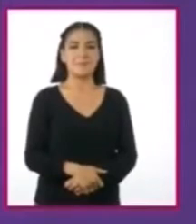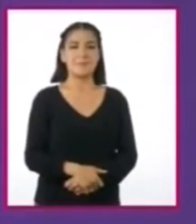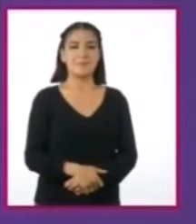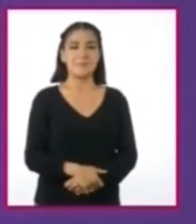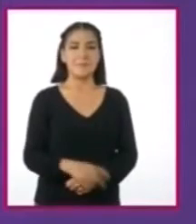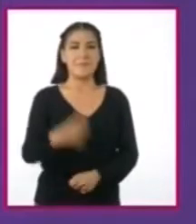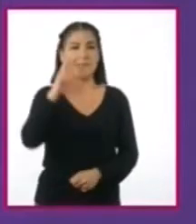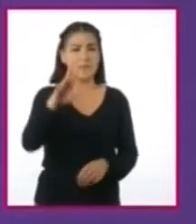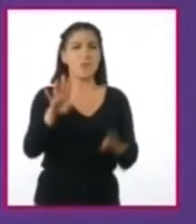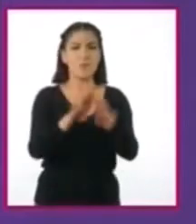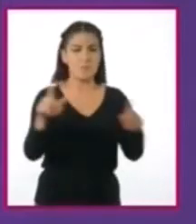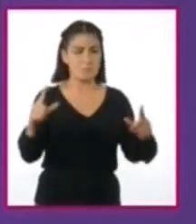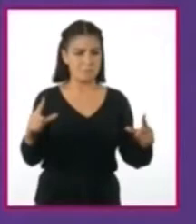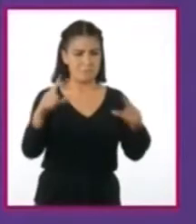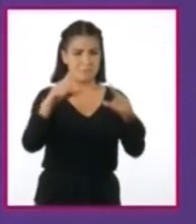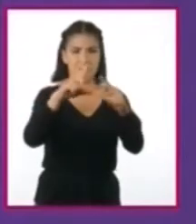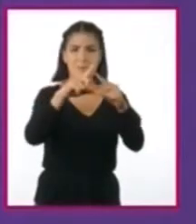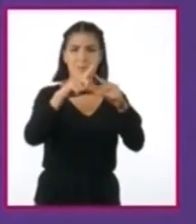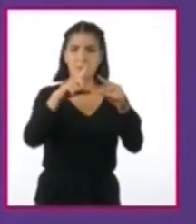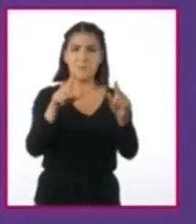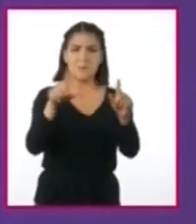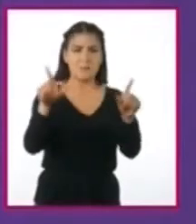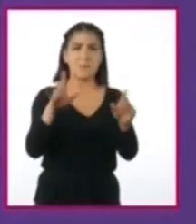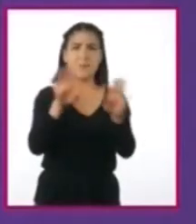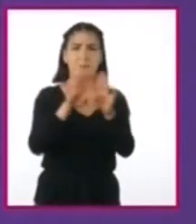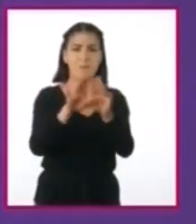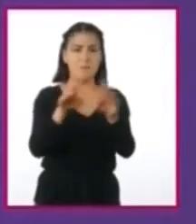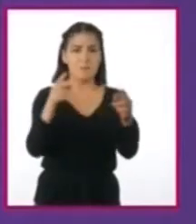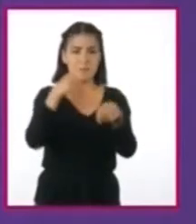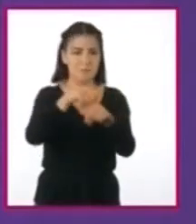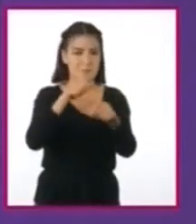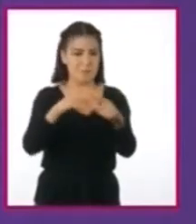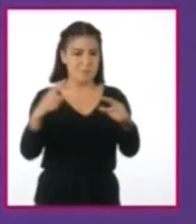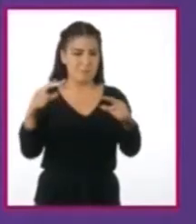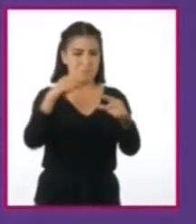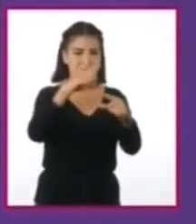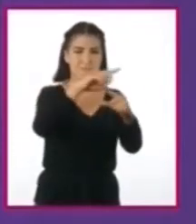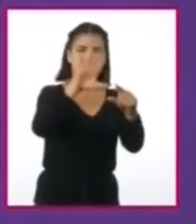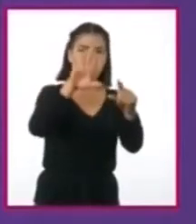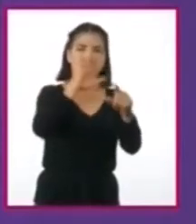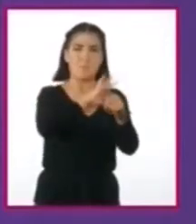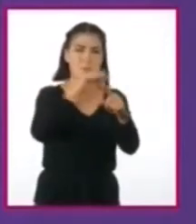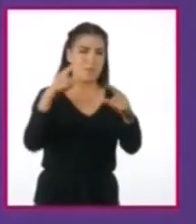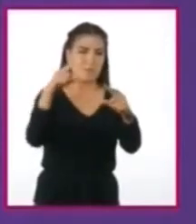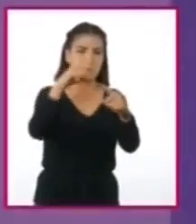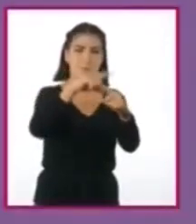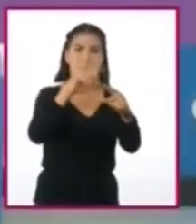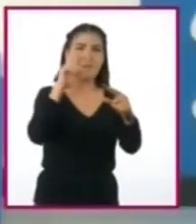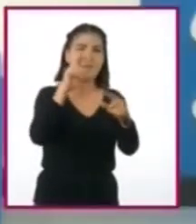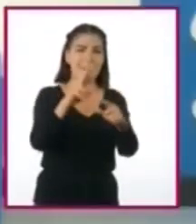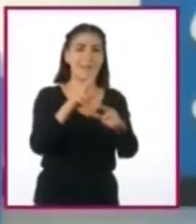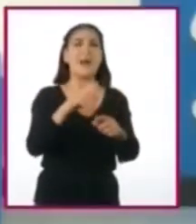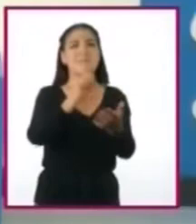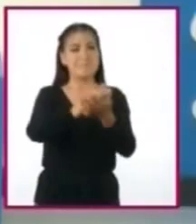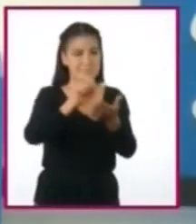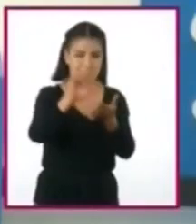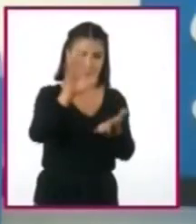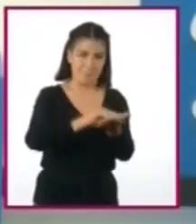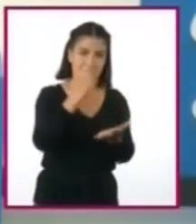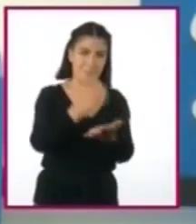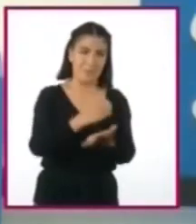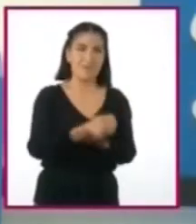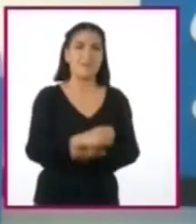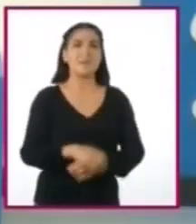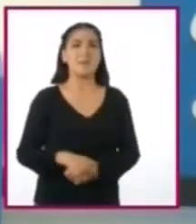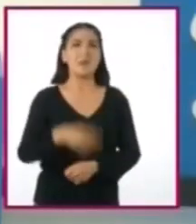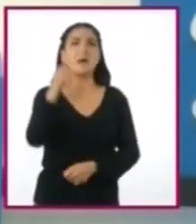¿Cómo explicarías esto? Anota tus respuestas en tu cuaderno y reflexiona. ¿Se dieron cuenta de